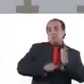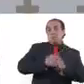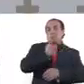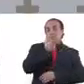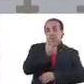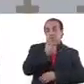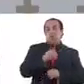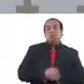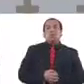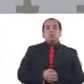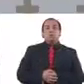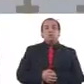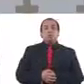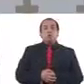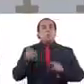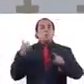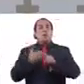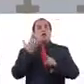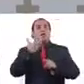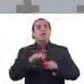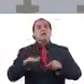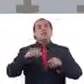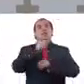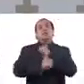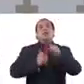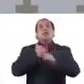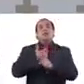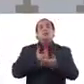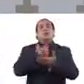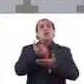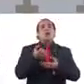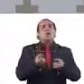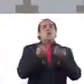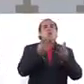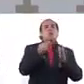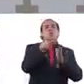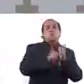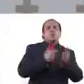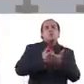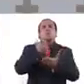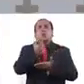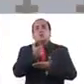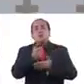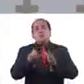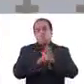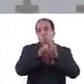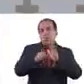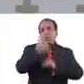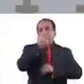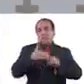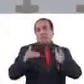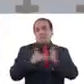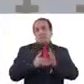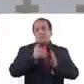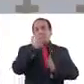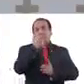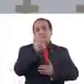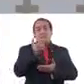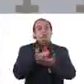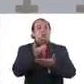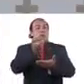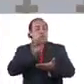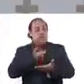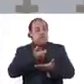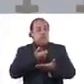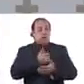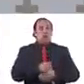en 10 años, pues a cuánto debe ser la mensualidad. Si se gana 6 mil pesos al mes y en vez